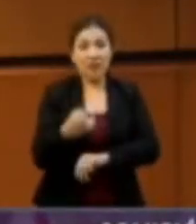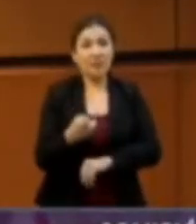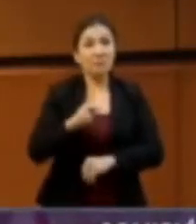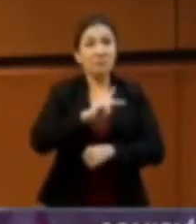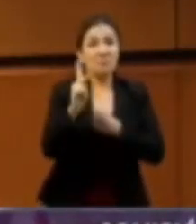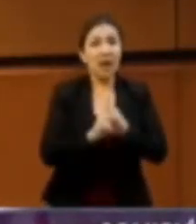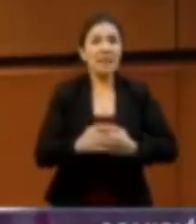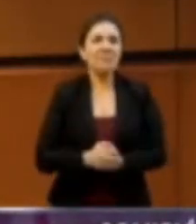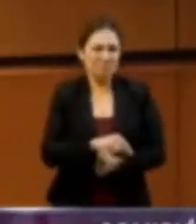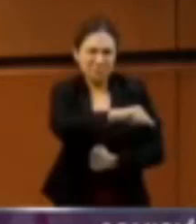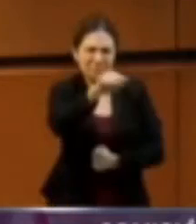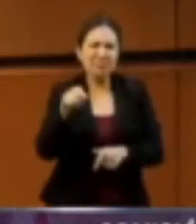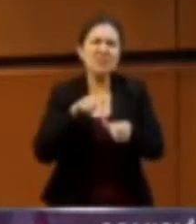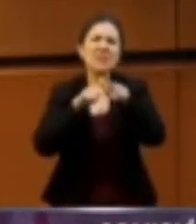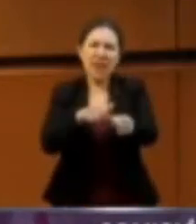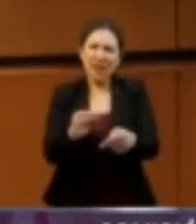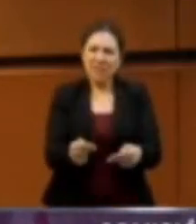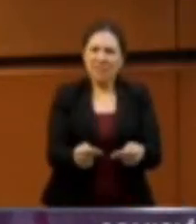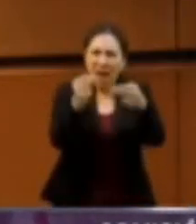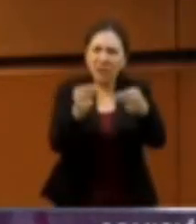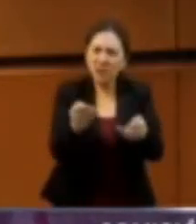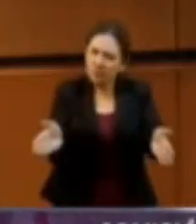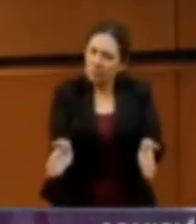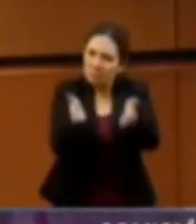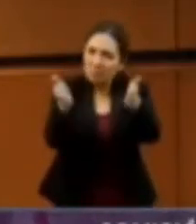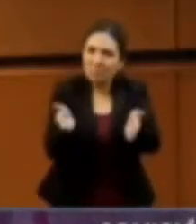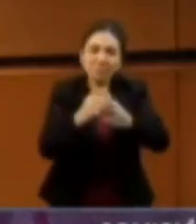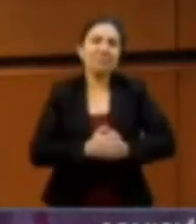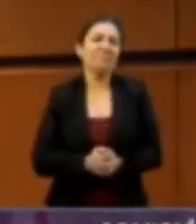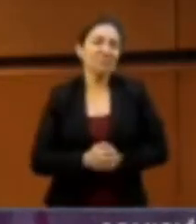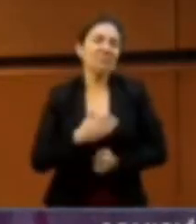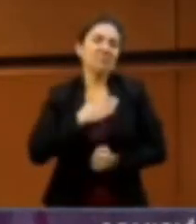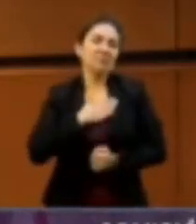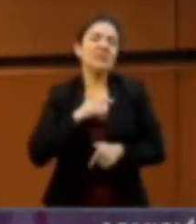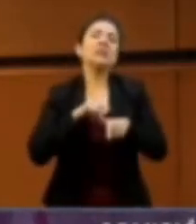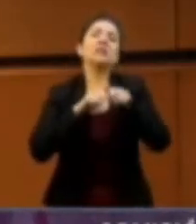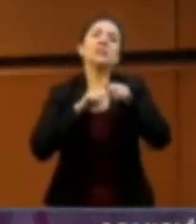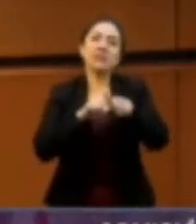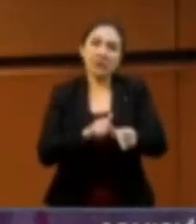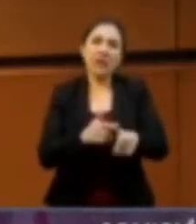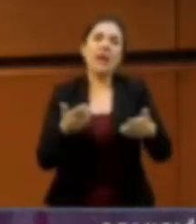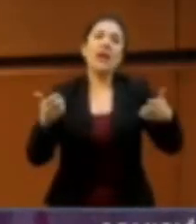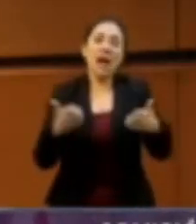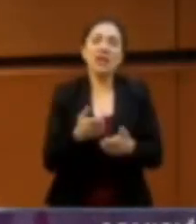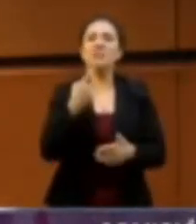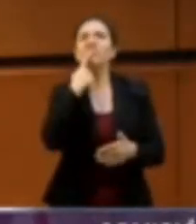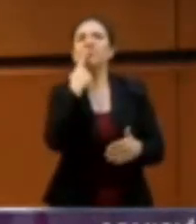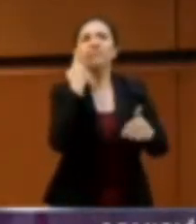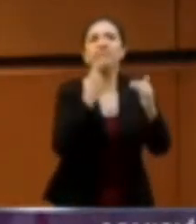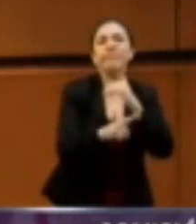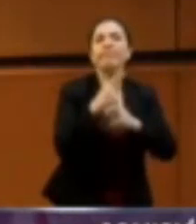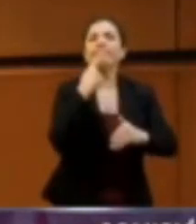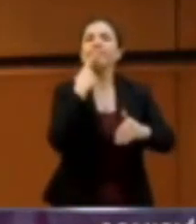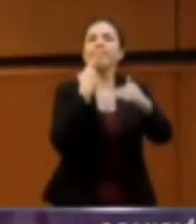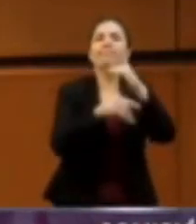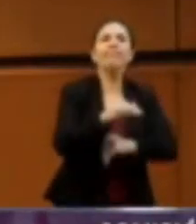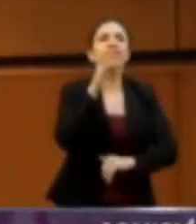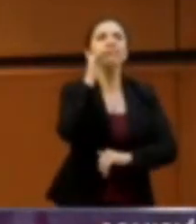Quédense, senador, con su cártel inmobiliario, que nosotros seguiremos denunciando